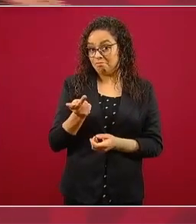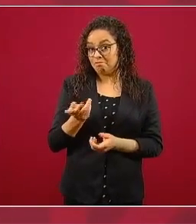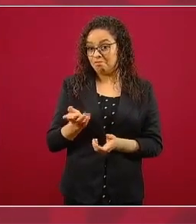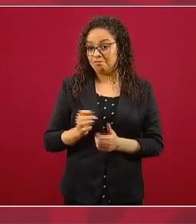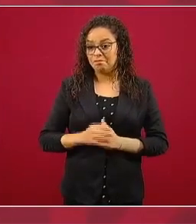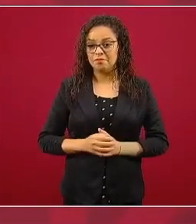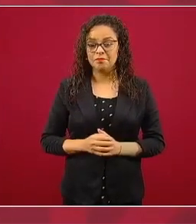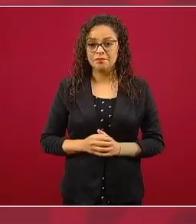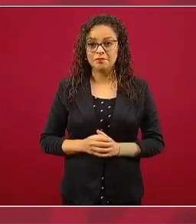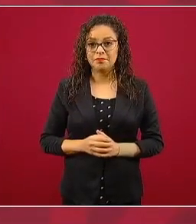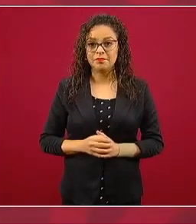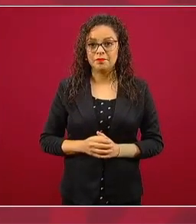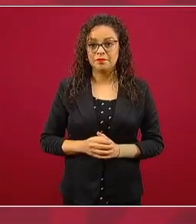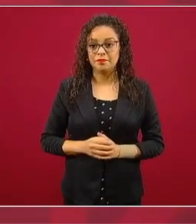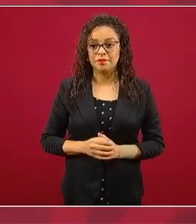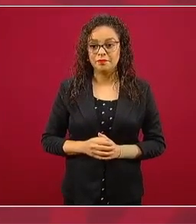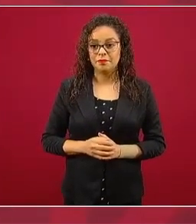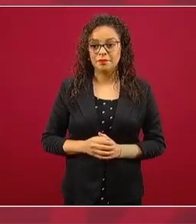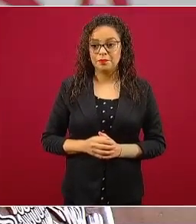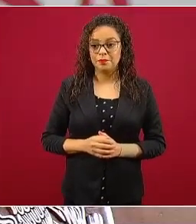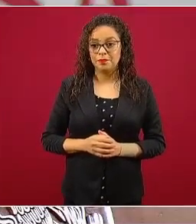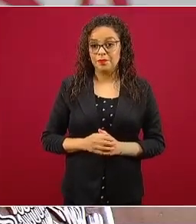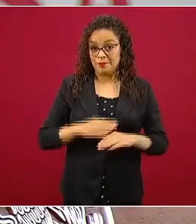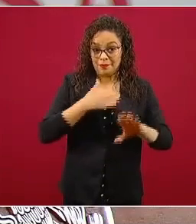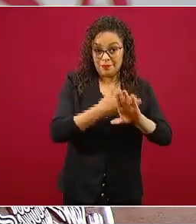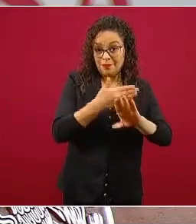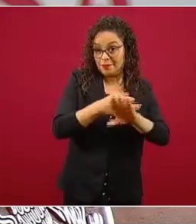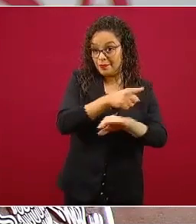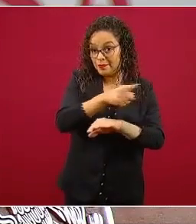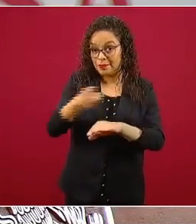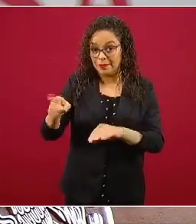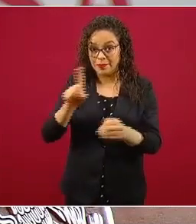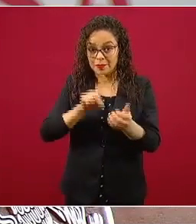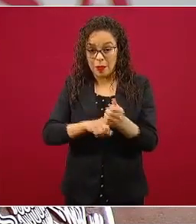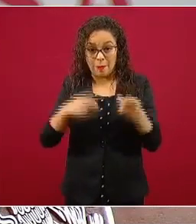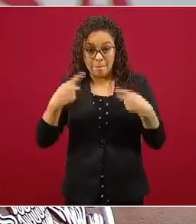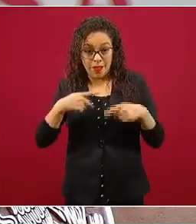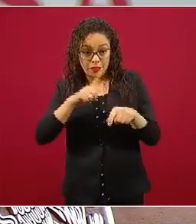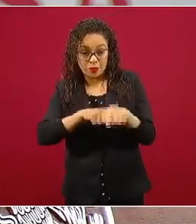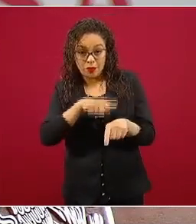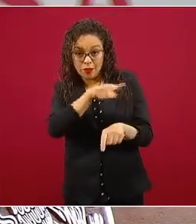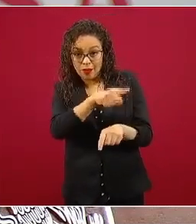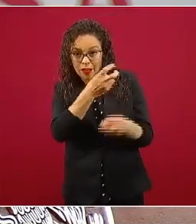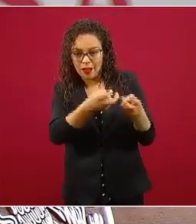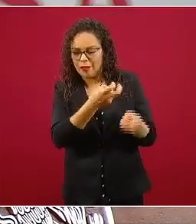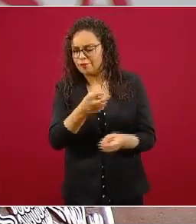No es nada personal, pues, contra los consejeros.